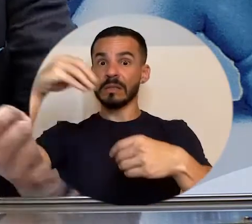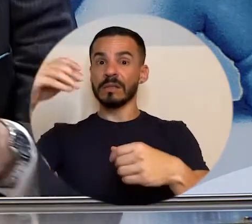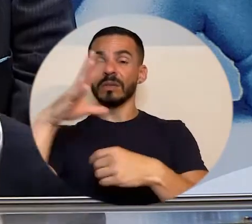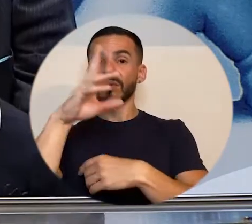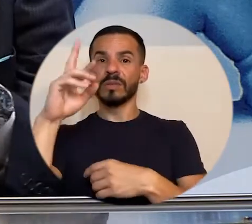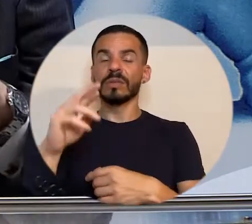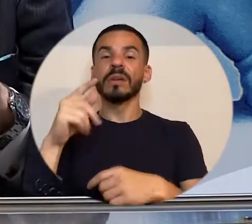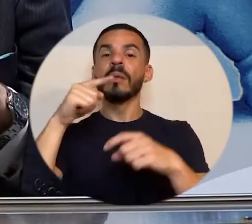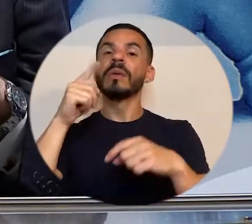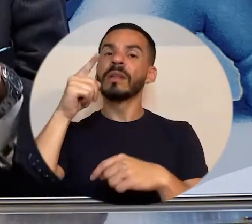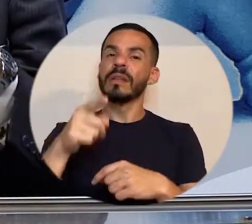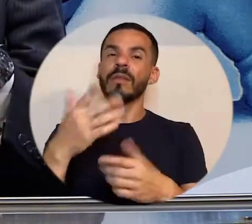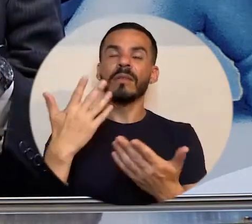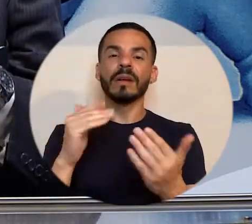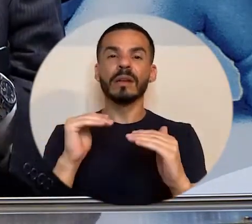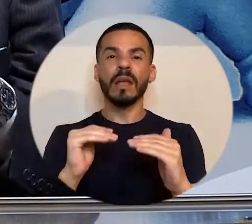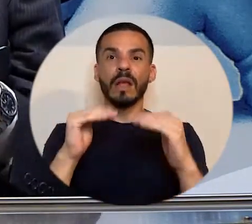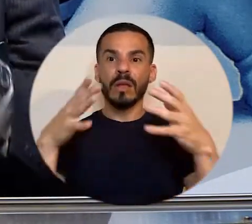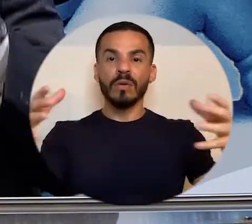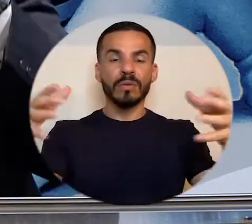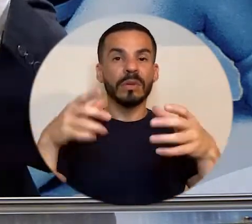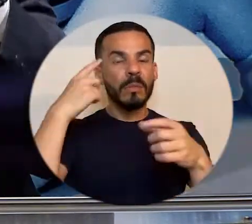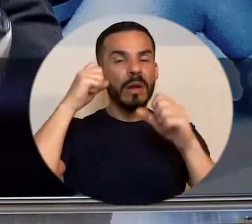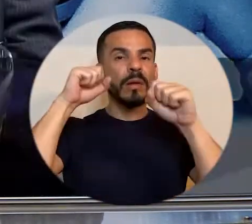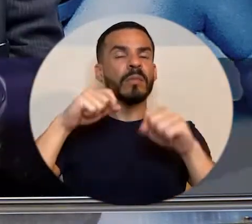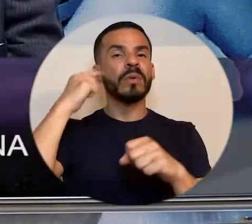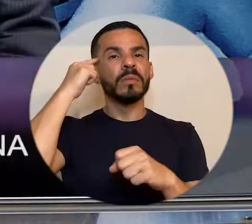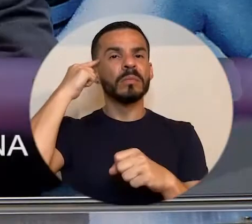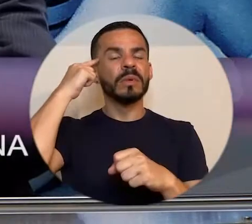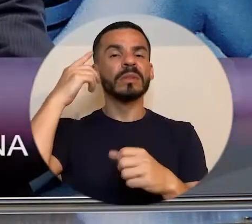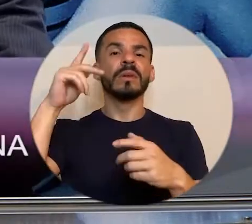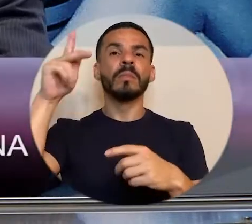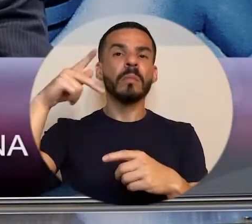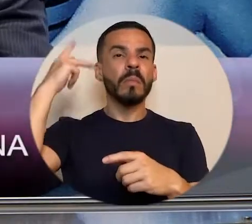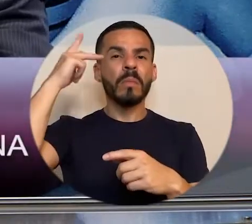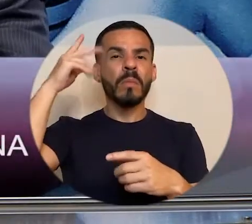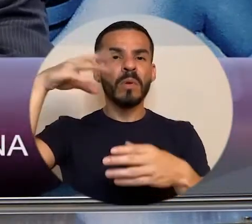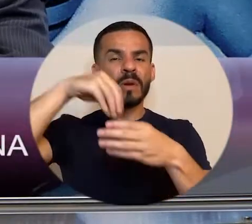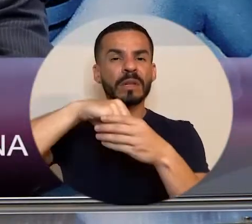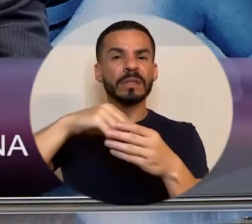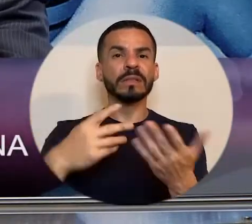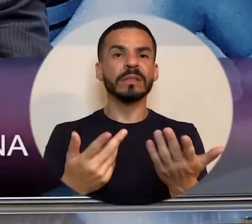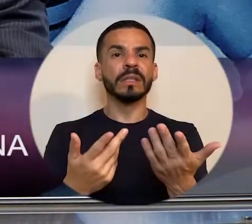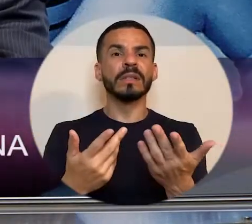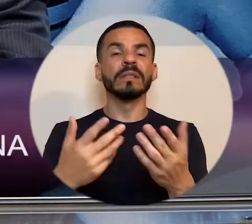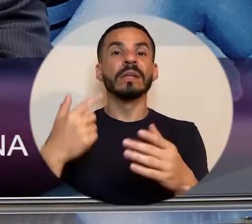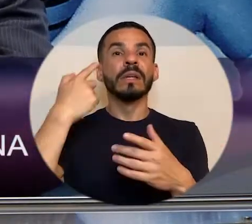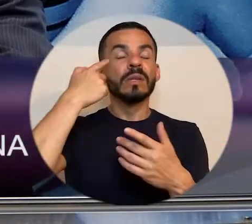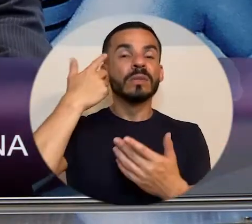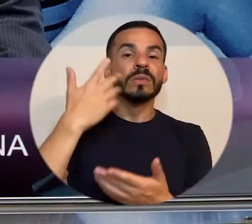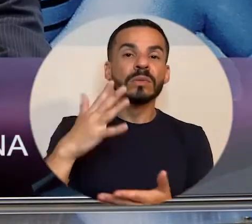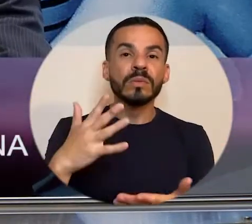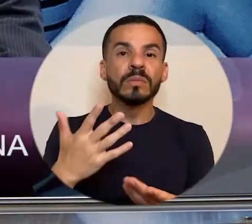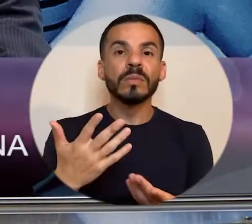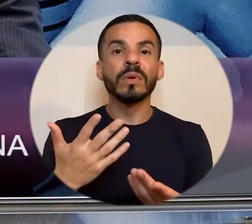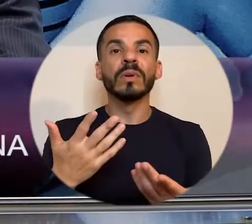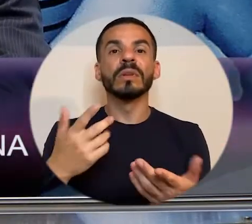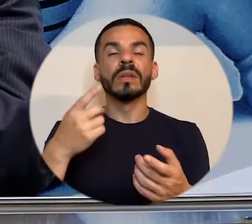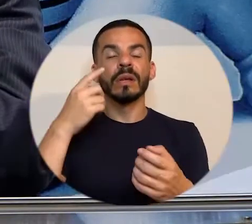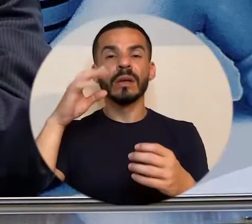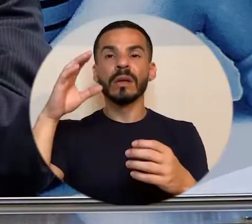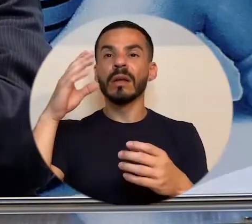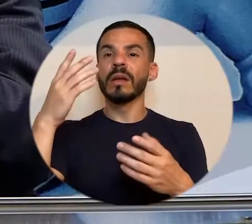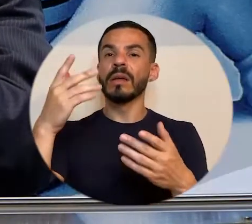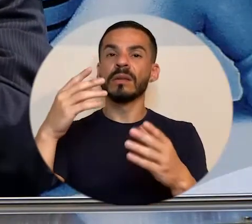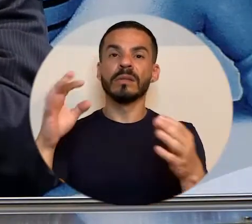Rica, porque tiene que haber un cierto grado de unidad para poder pensar políticas que, por un lado, suponen buscar